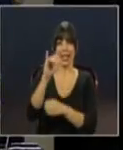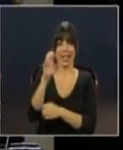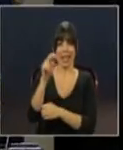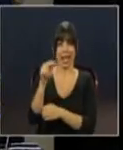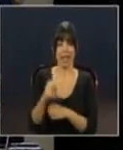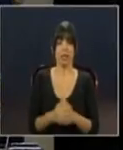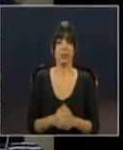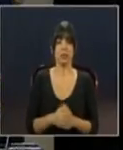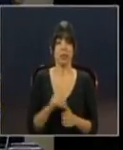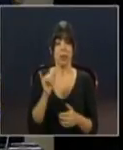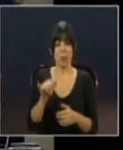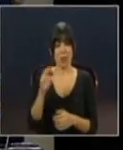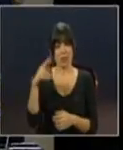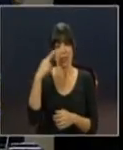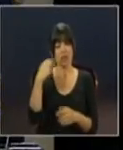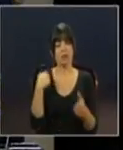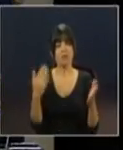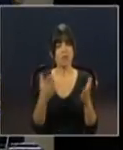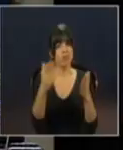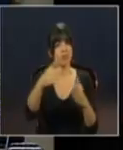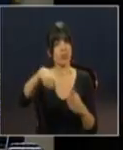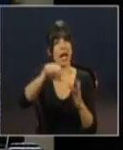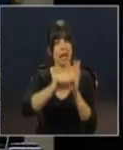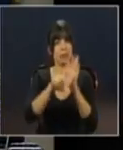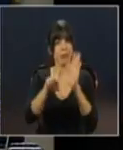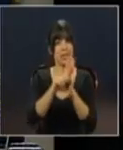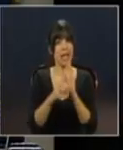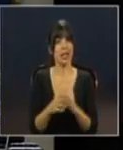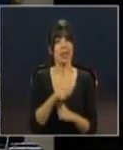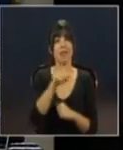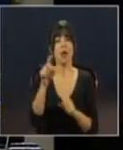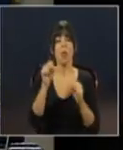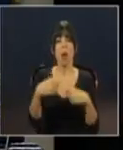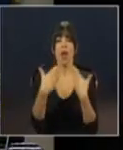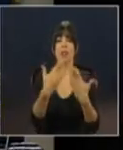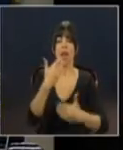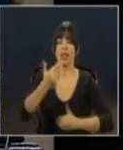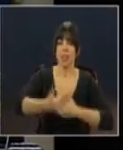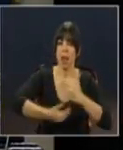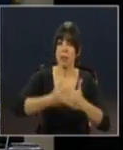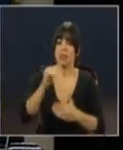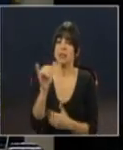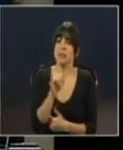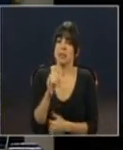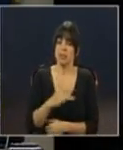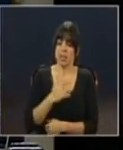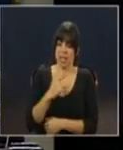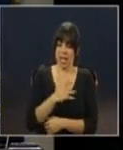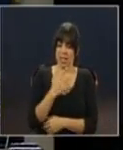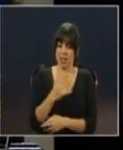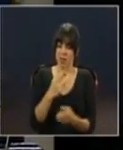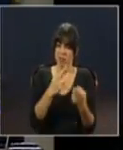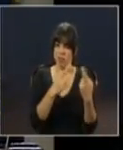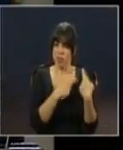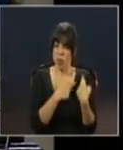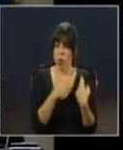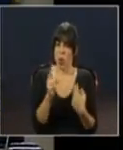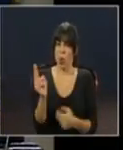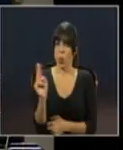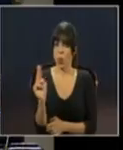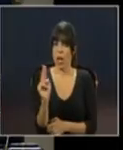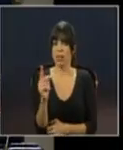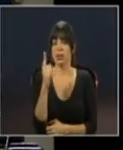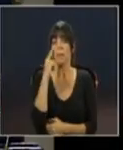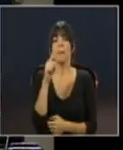Asimismo, instamos a esta honorable Asamblea Legislativa a que dé trámite con el mismo sentido de responsabilidad y urgencia a